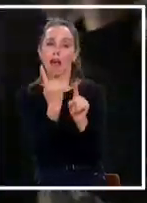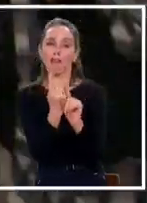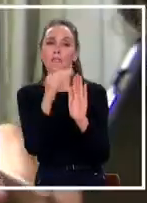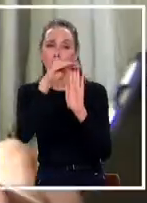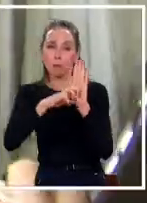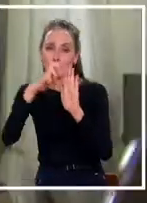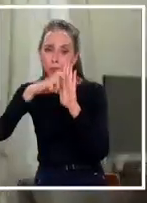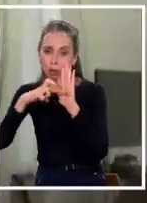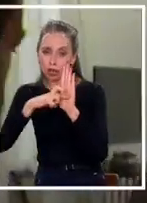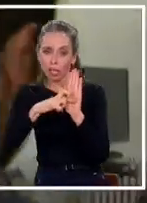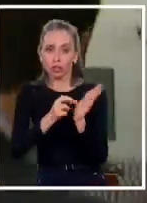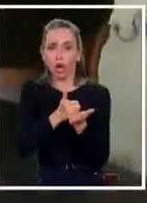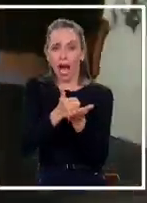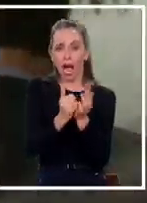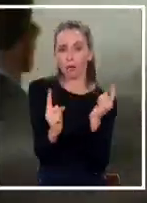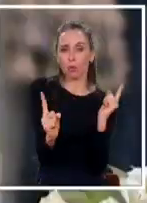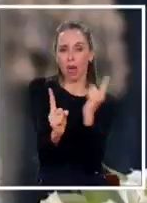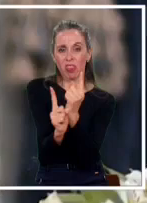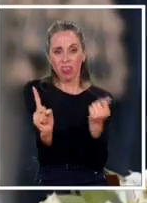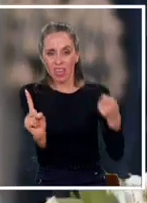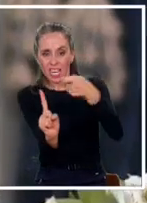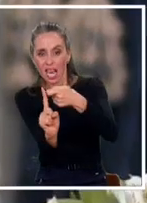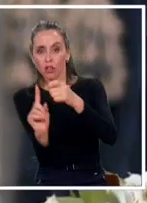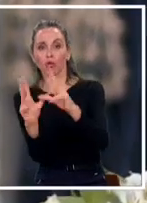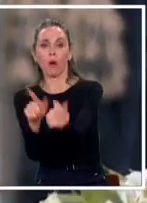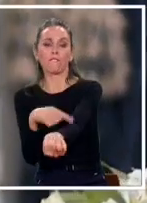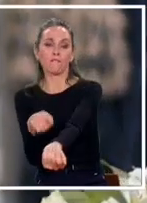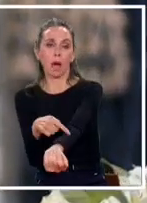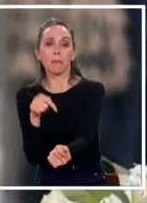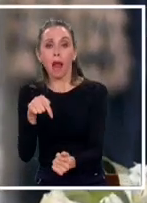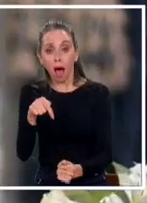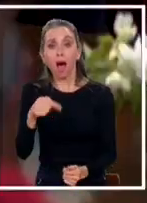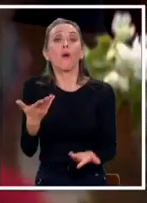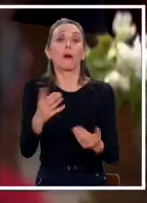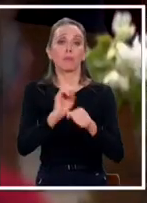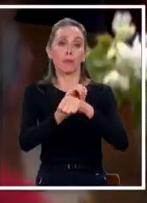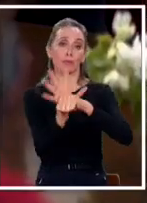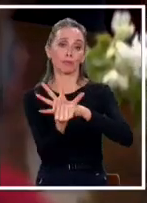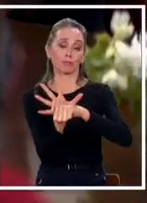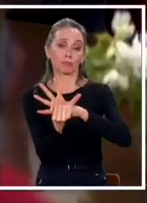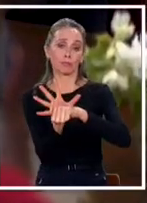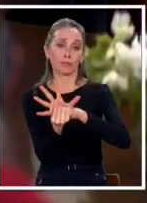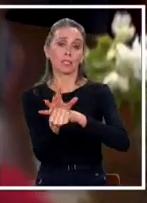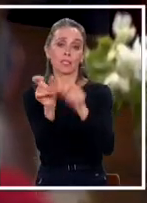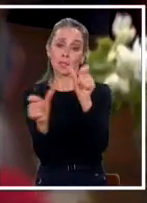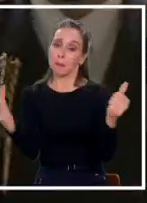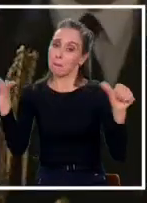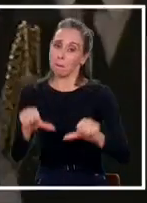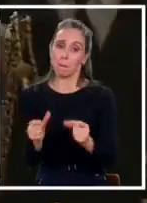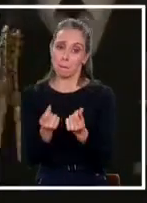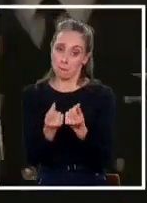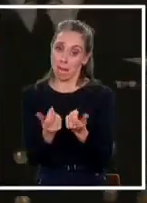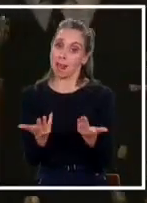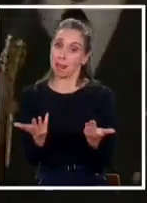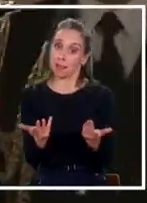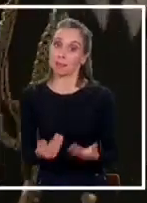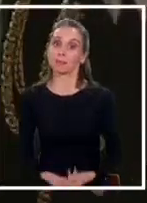agenda que genere ayudas directas a las familias que por estos días, debido a la pandemia, lo están pasando mal.